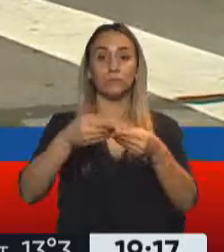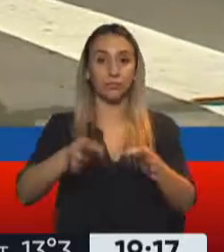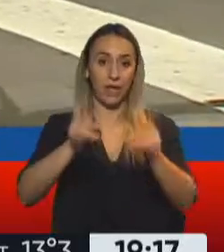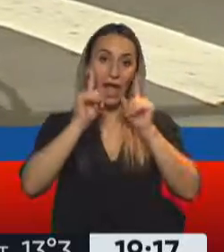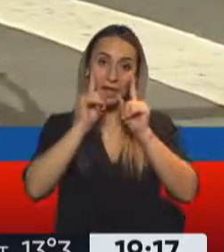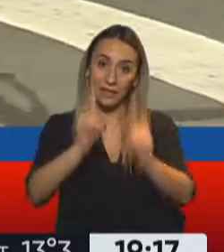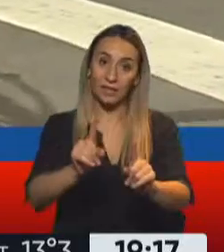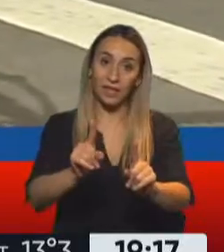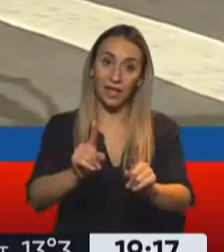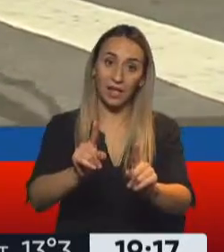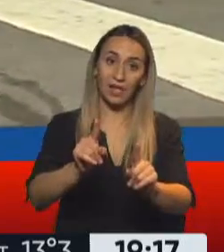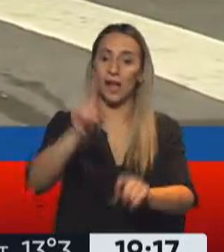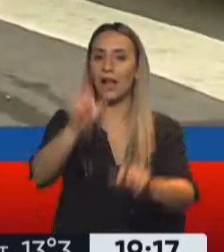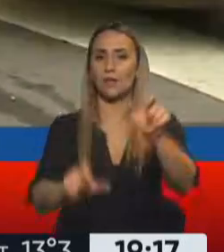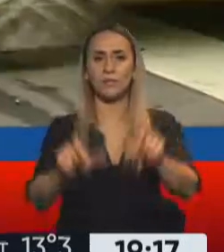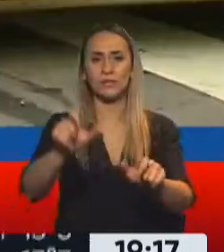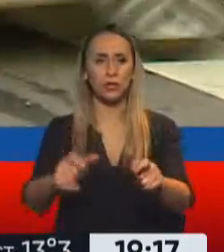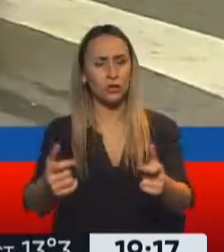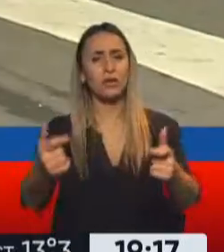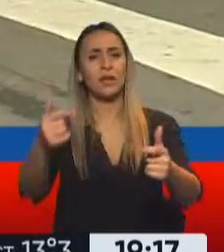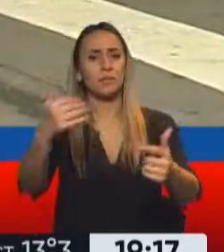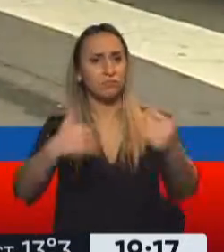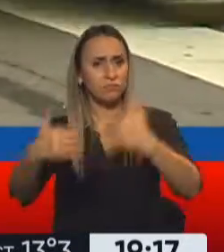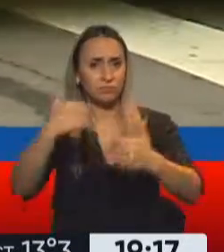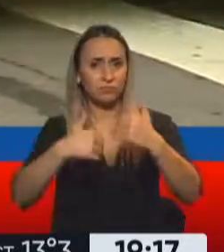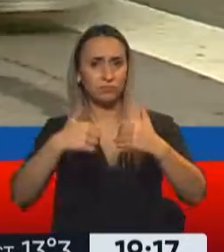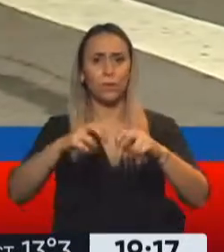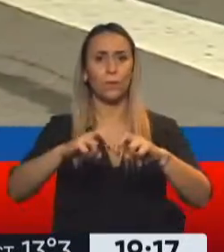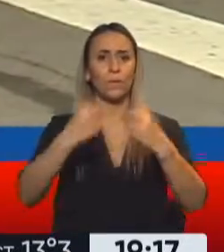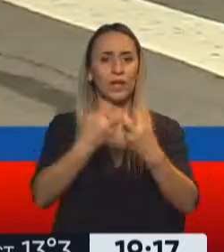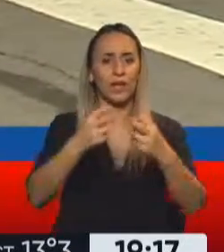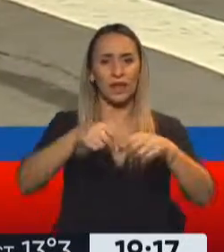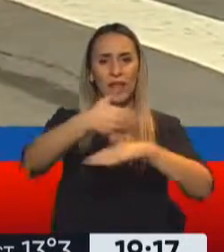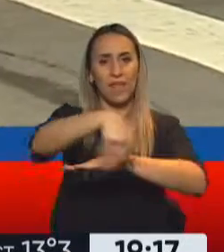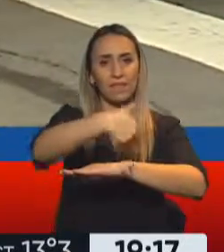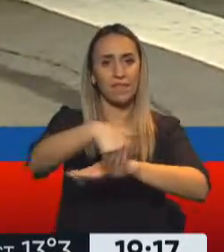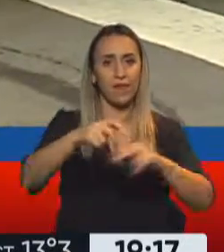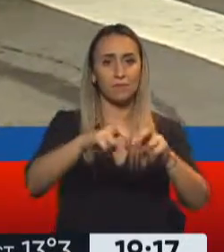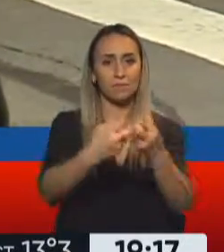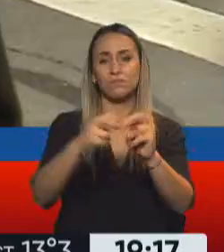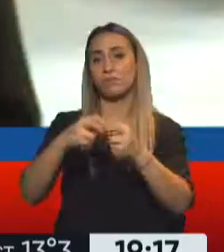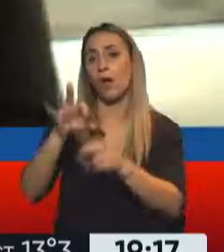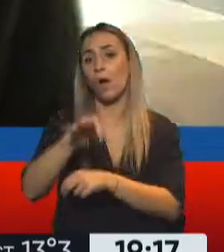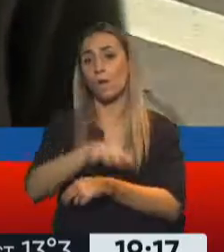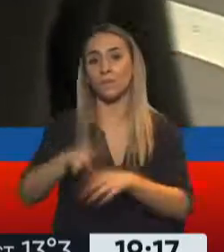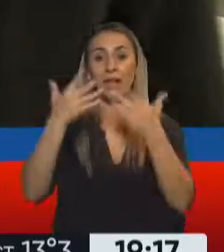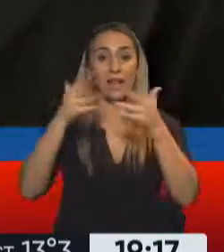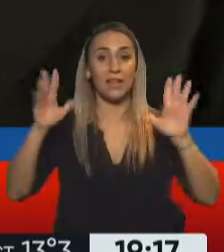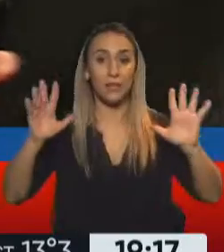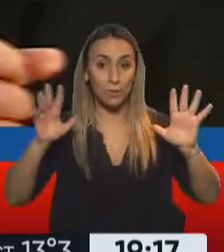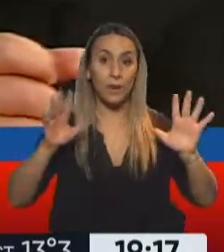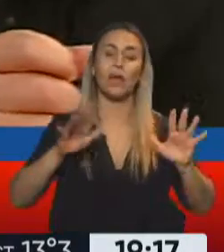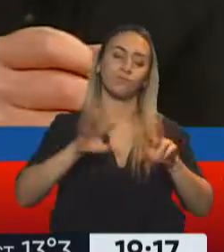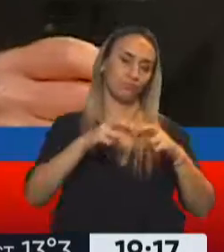los comensales en la vereda y en los espacios libres. Además, vamos a dar a